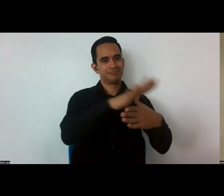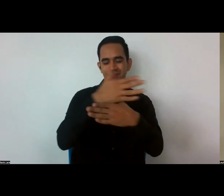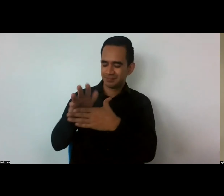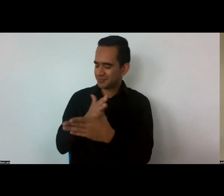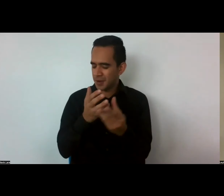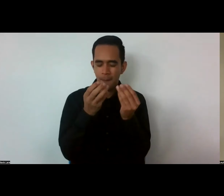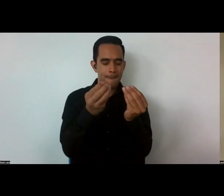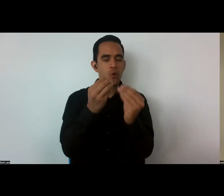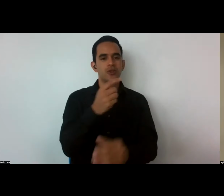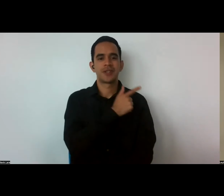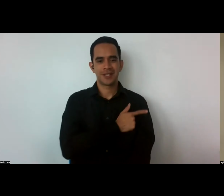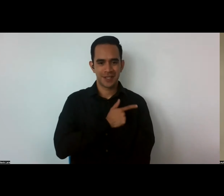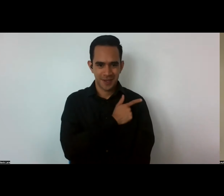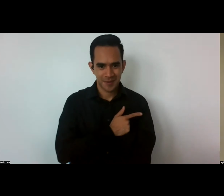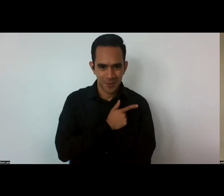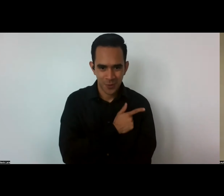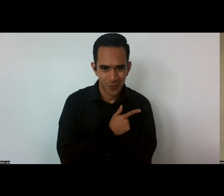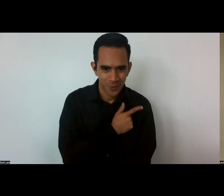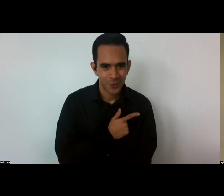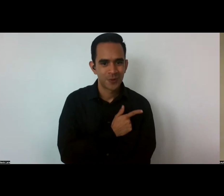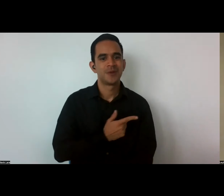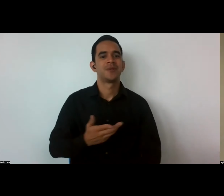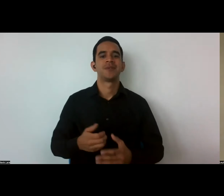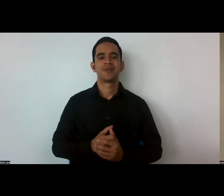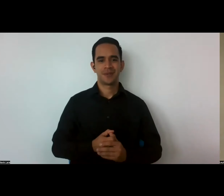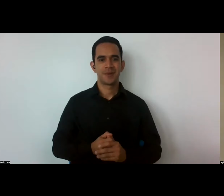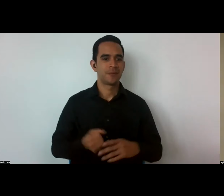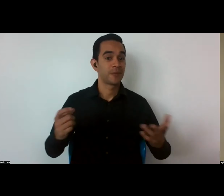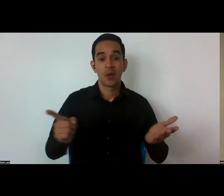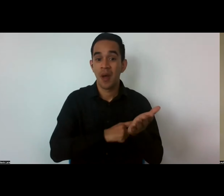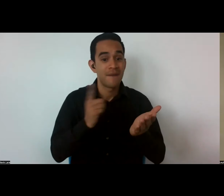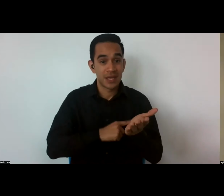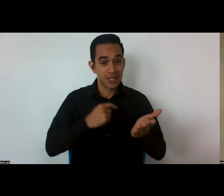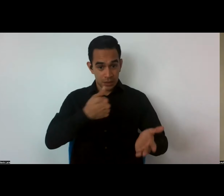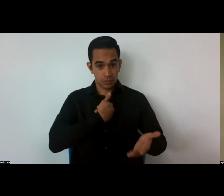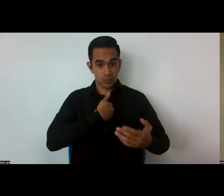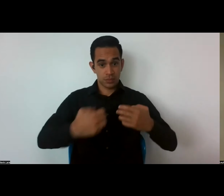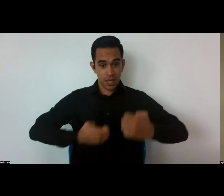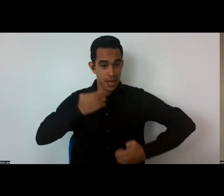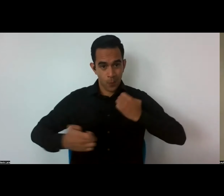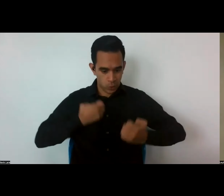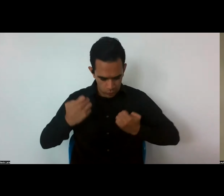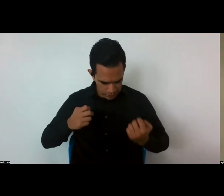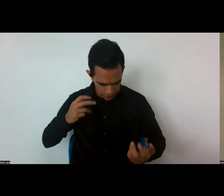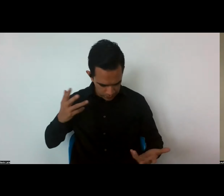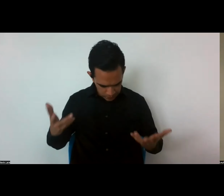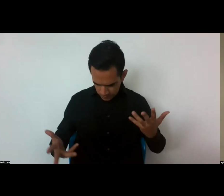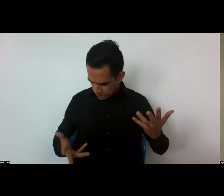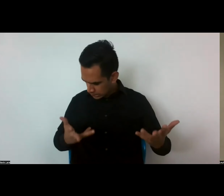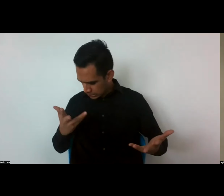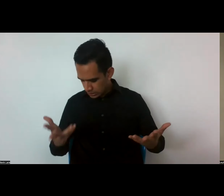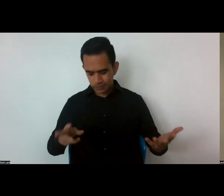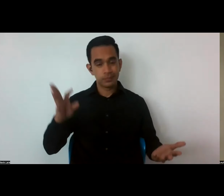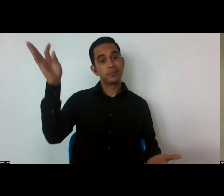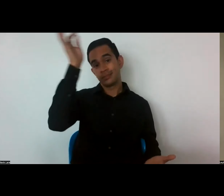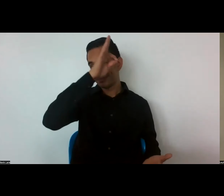Iris. Sara, definitivamente, a veces no reconocemos nuestras emociones. Y al simple hecho de estar acá y reflexionar sobre